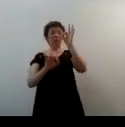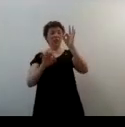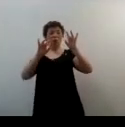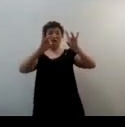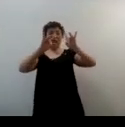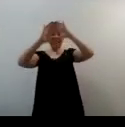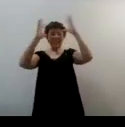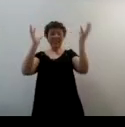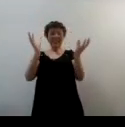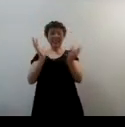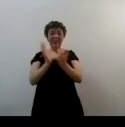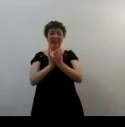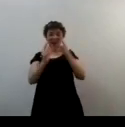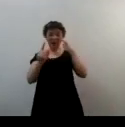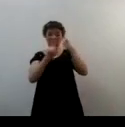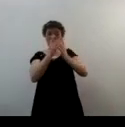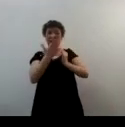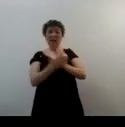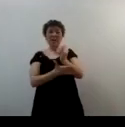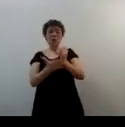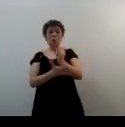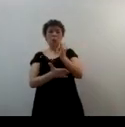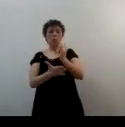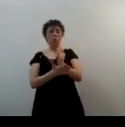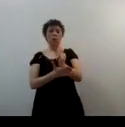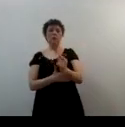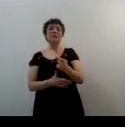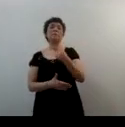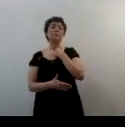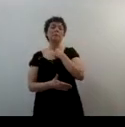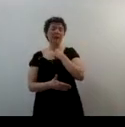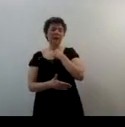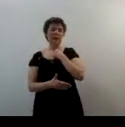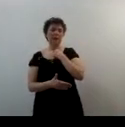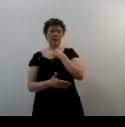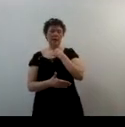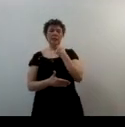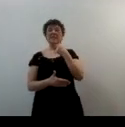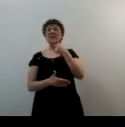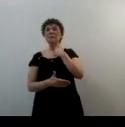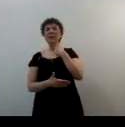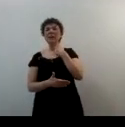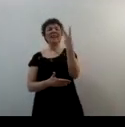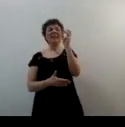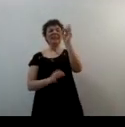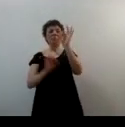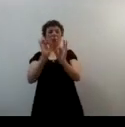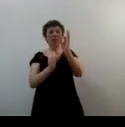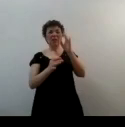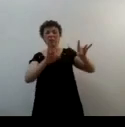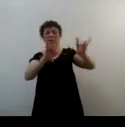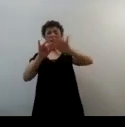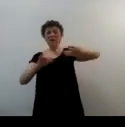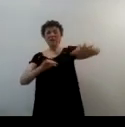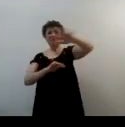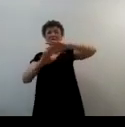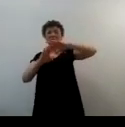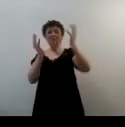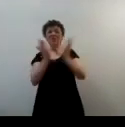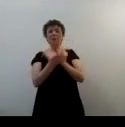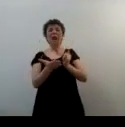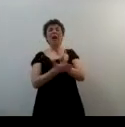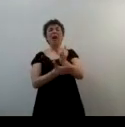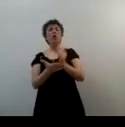de agricultura se desperdicia. Y es un dato bestial, o sea, el 30% de la superficie terrestre. O sea que me he parado en